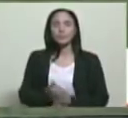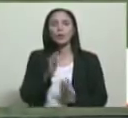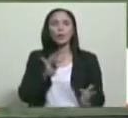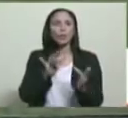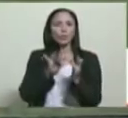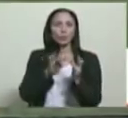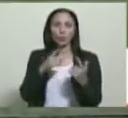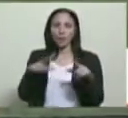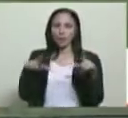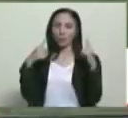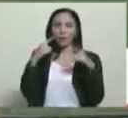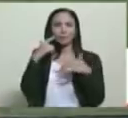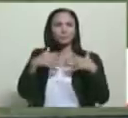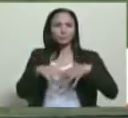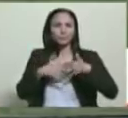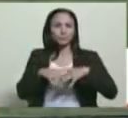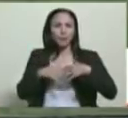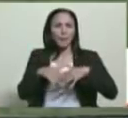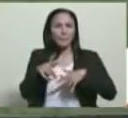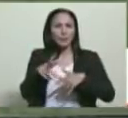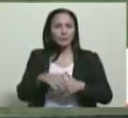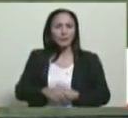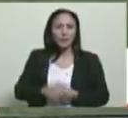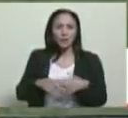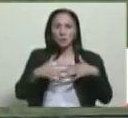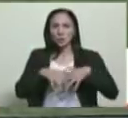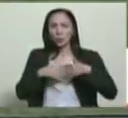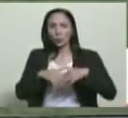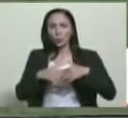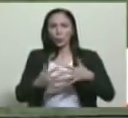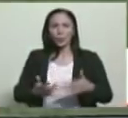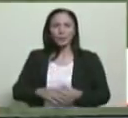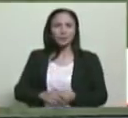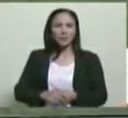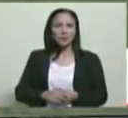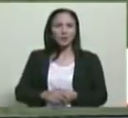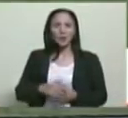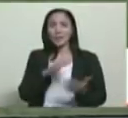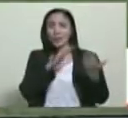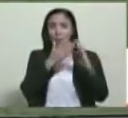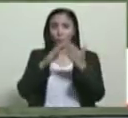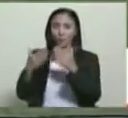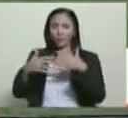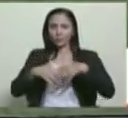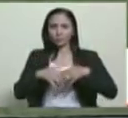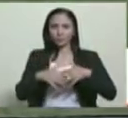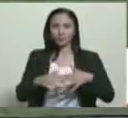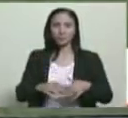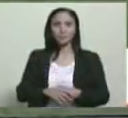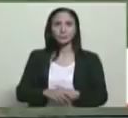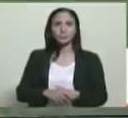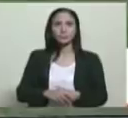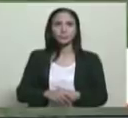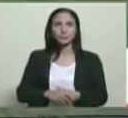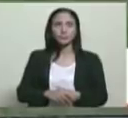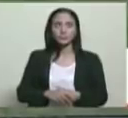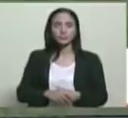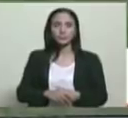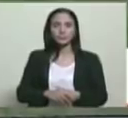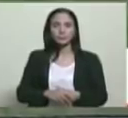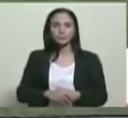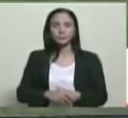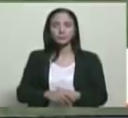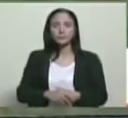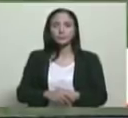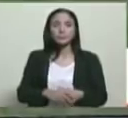veamos una empresa social directa de capital comunal, Rotacaribia, la reactivación de esta